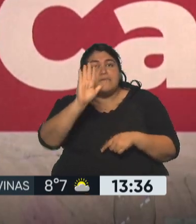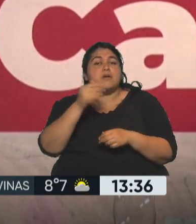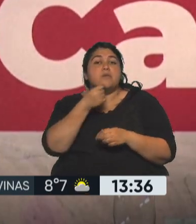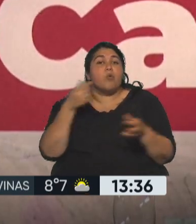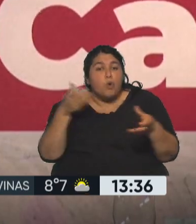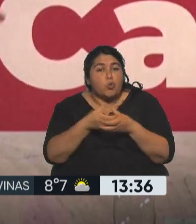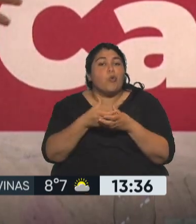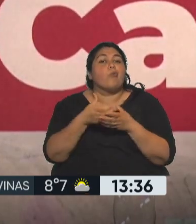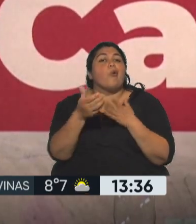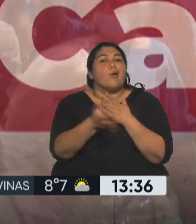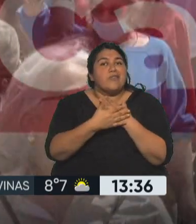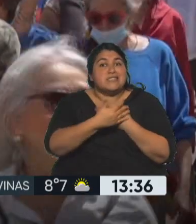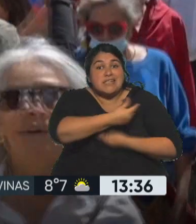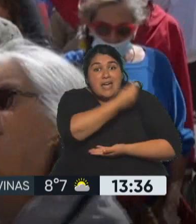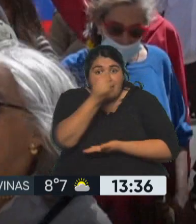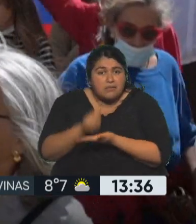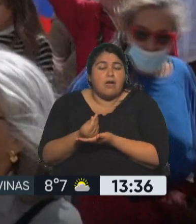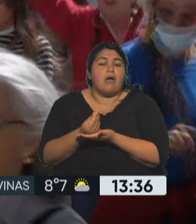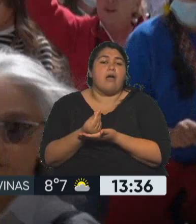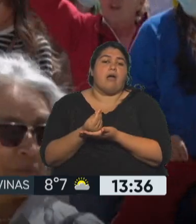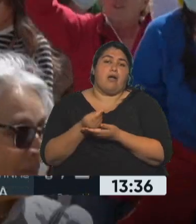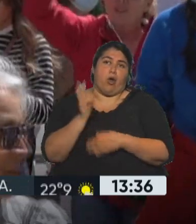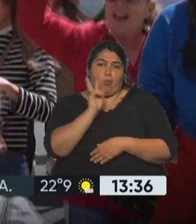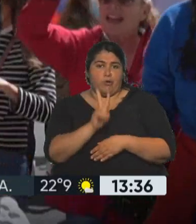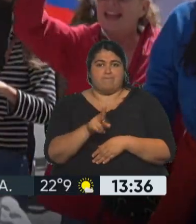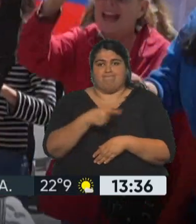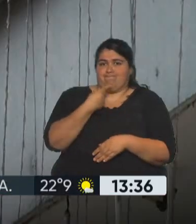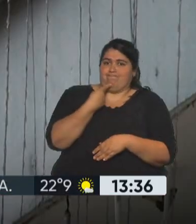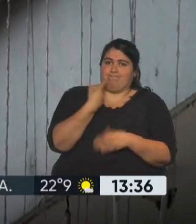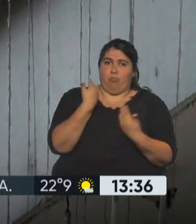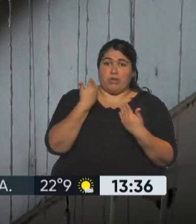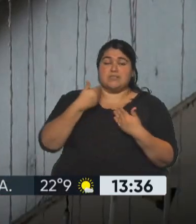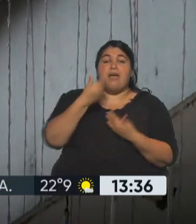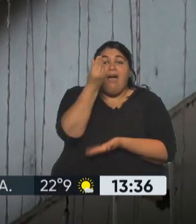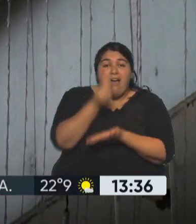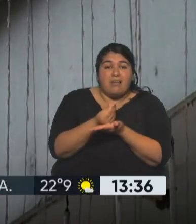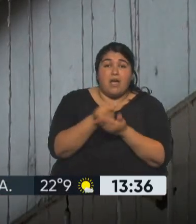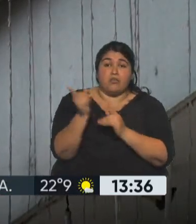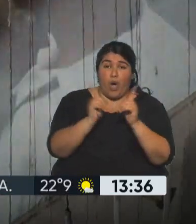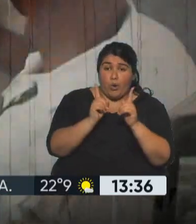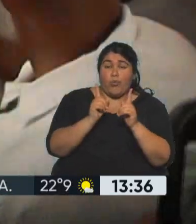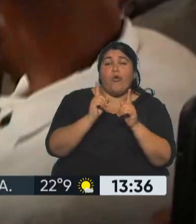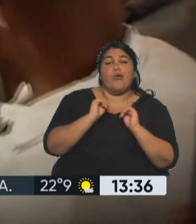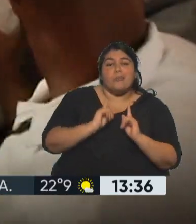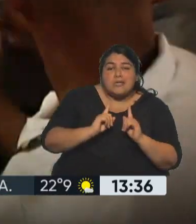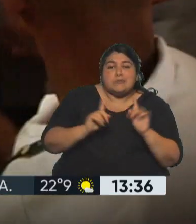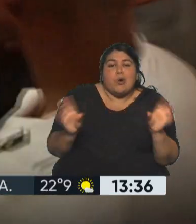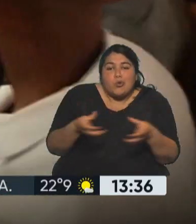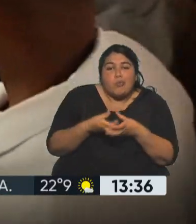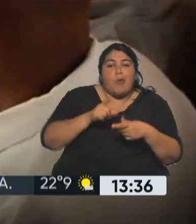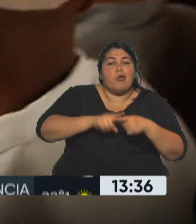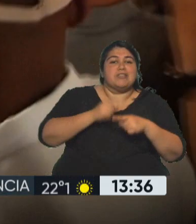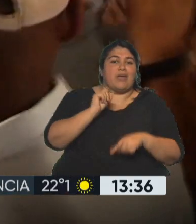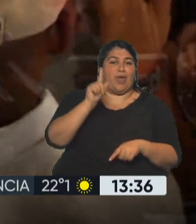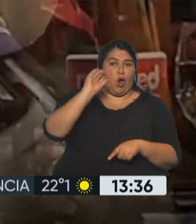ex guerrillero parece haber encontrado un límite a su expansión, con el impulso a candidatos que pertenecen a la tradicional clase política